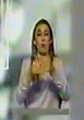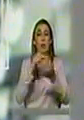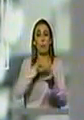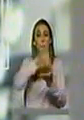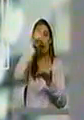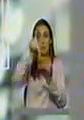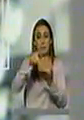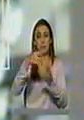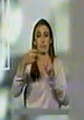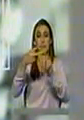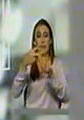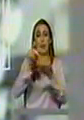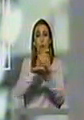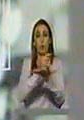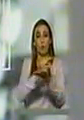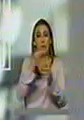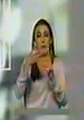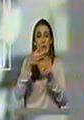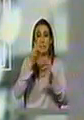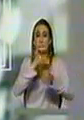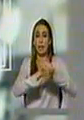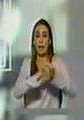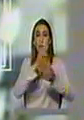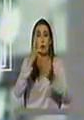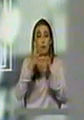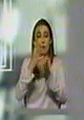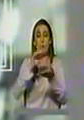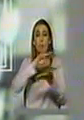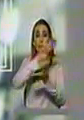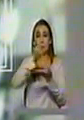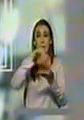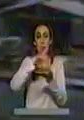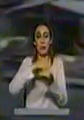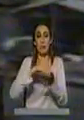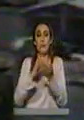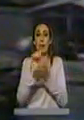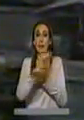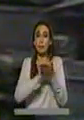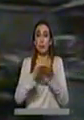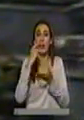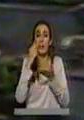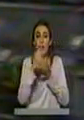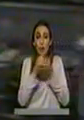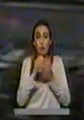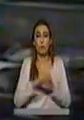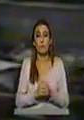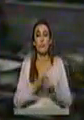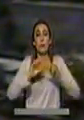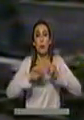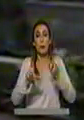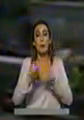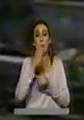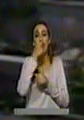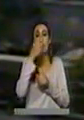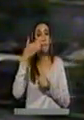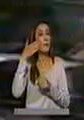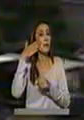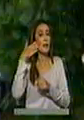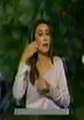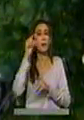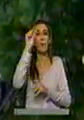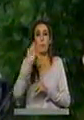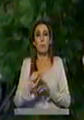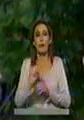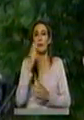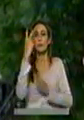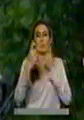Pichincha, Guayas, Galápagos, Manabí, Azuay y El Oro, mientras que los destinos ubicados en las provincias amazónicas fueron los menos